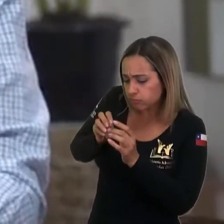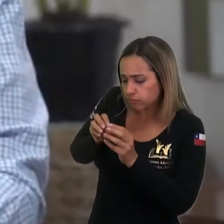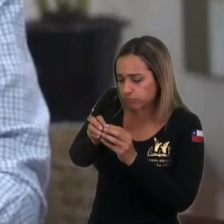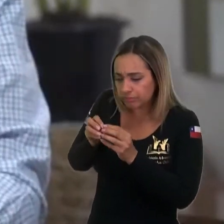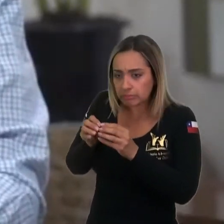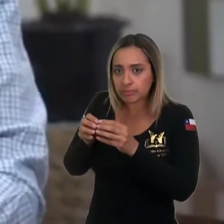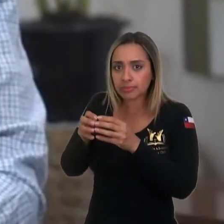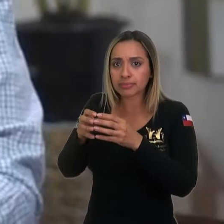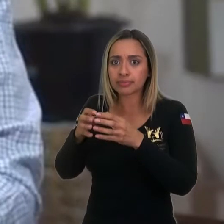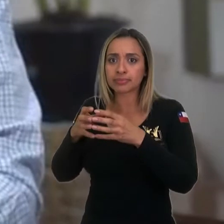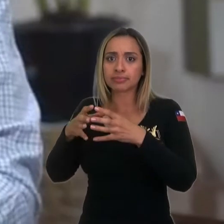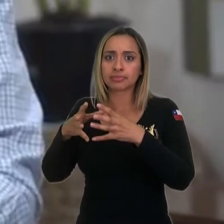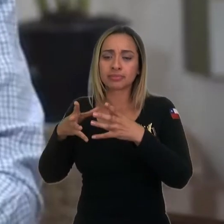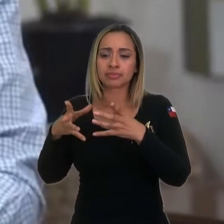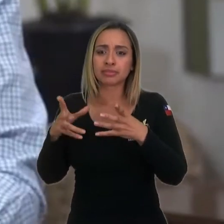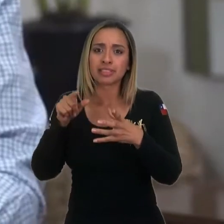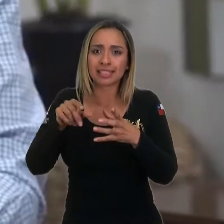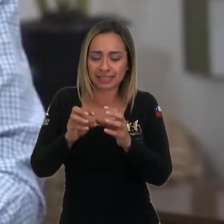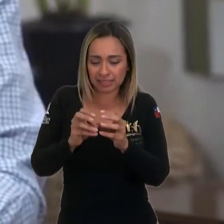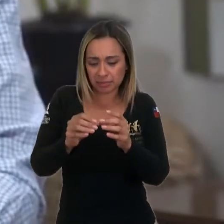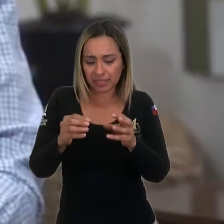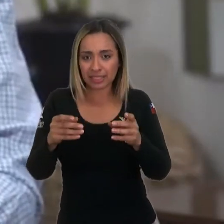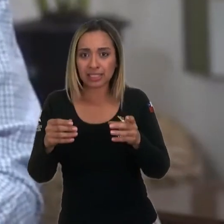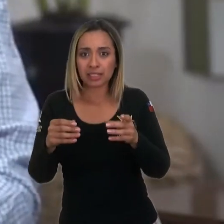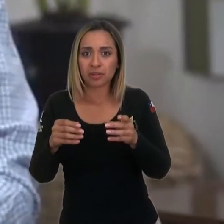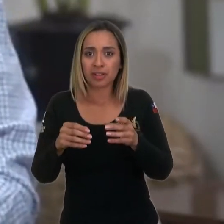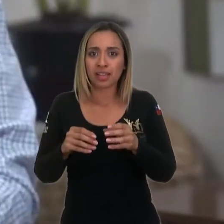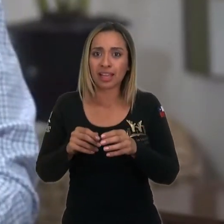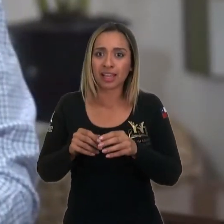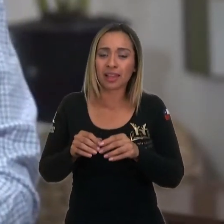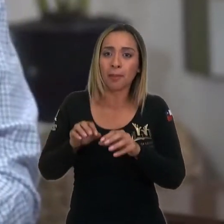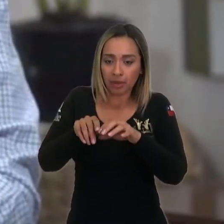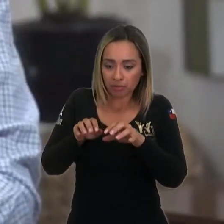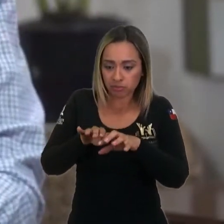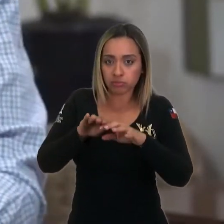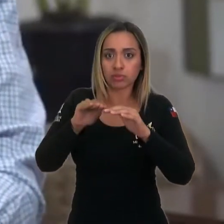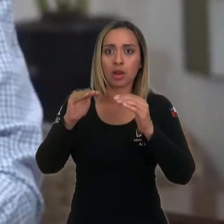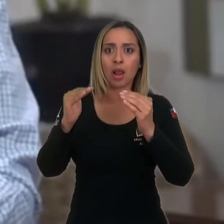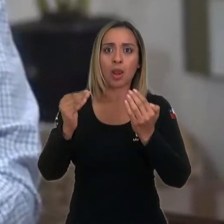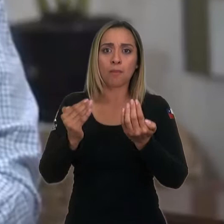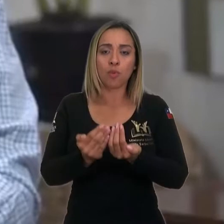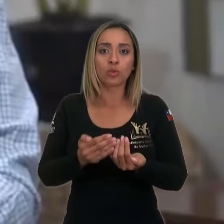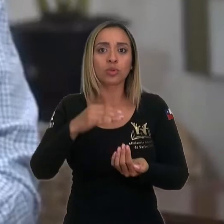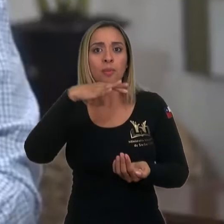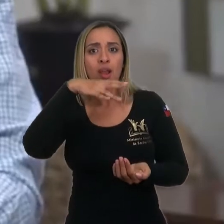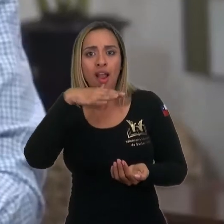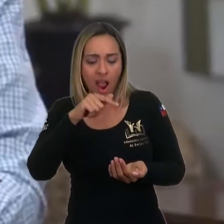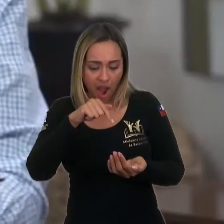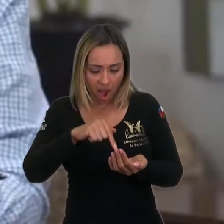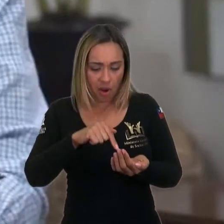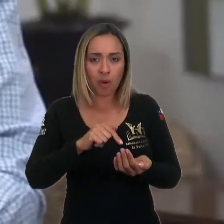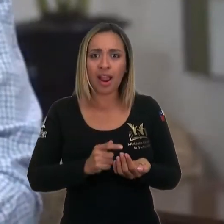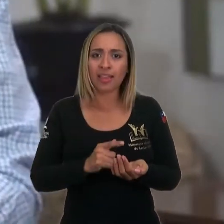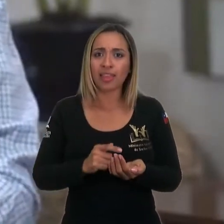esparcidas por todos los lados, de una de esas partículas brotó el planeta Tierra, ahí había un charco de agua, y de repente